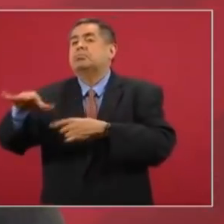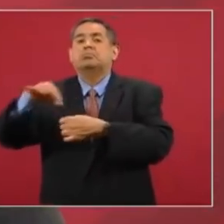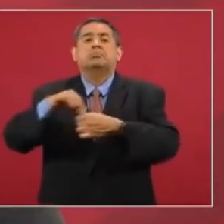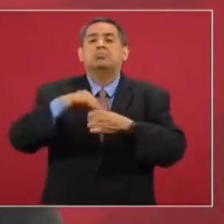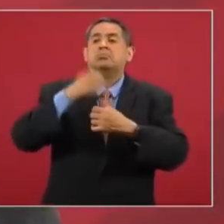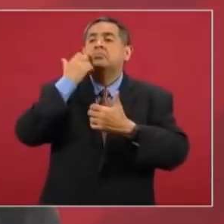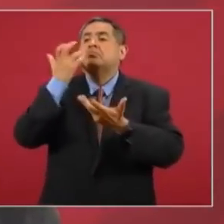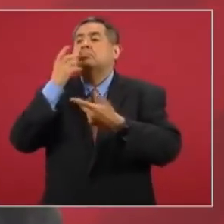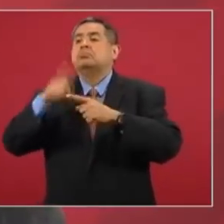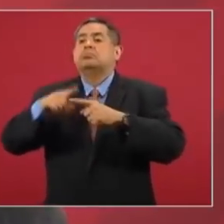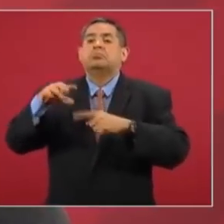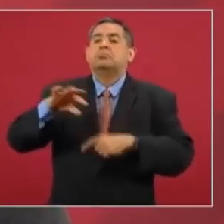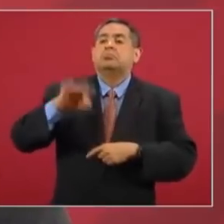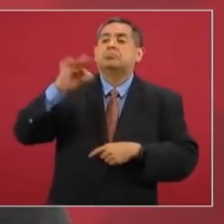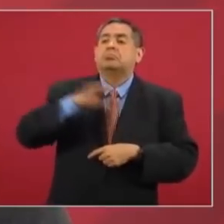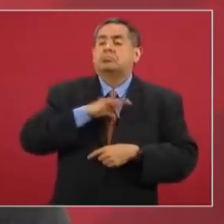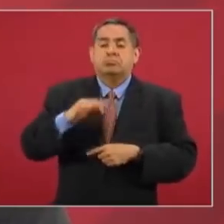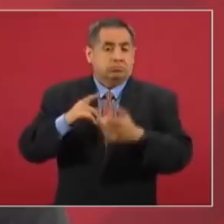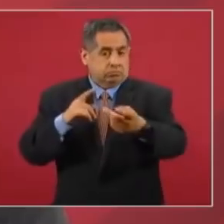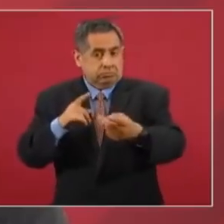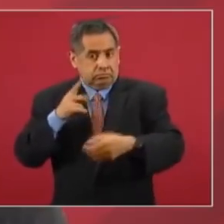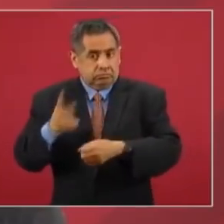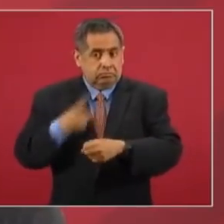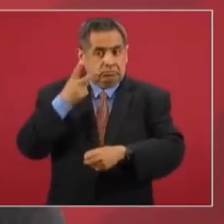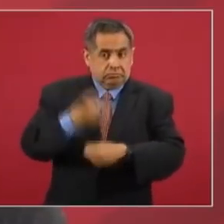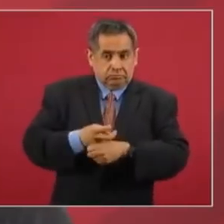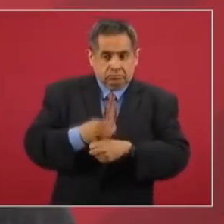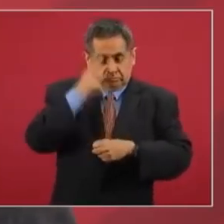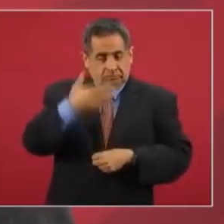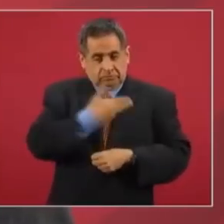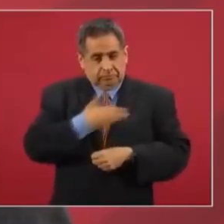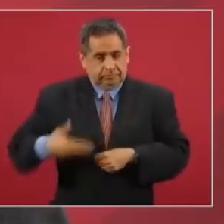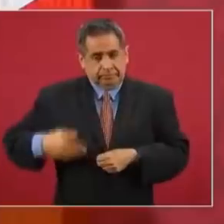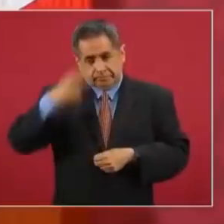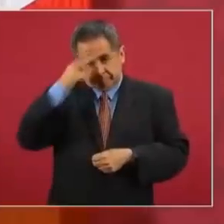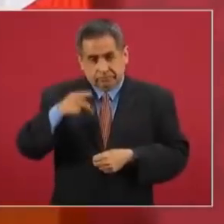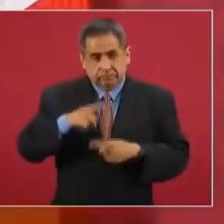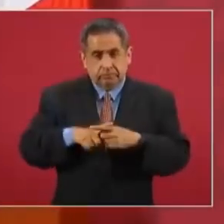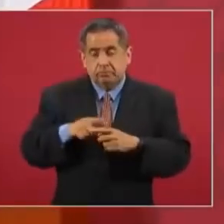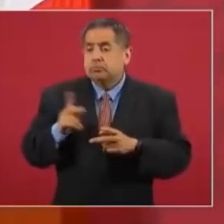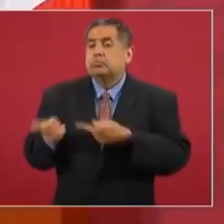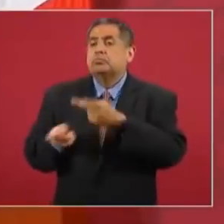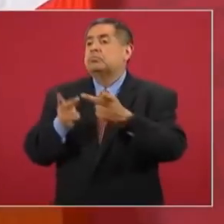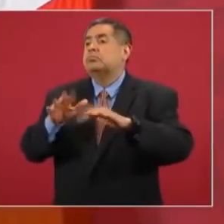Es más, cuando fui la segunda vez candidato a la presidencia, fue una encuesta